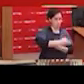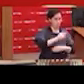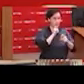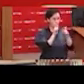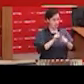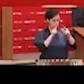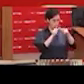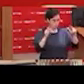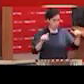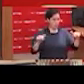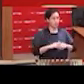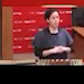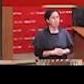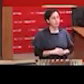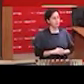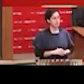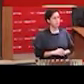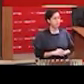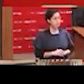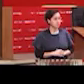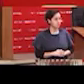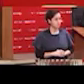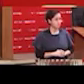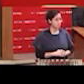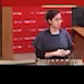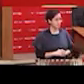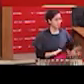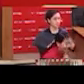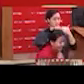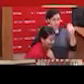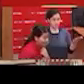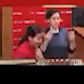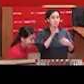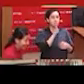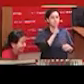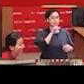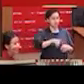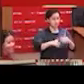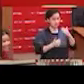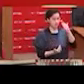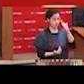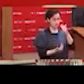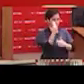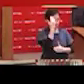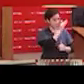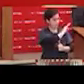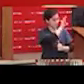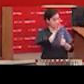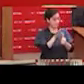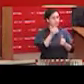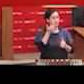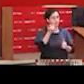bien dicho dicho esto Esta mañana hemos asistido